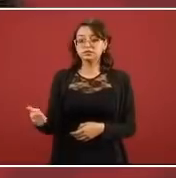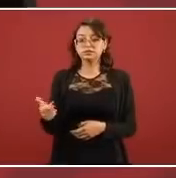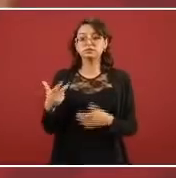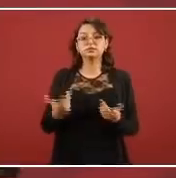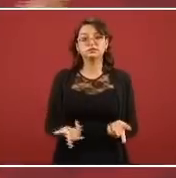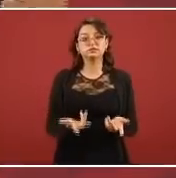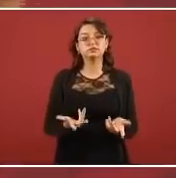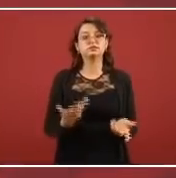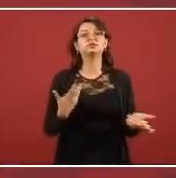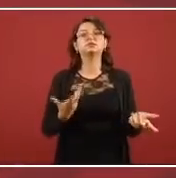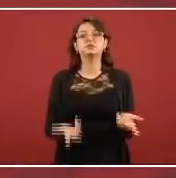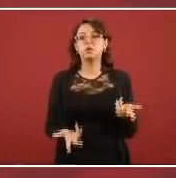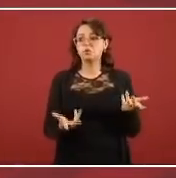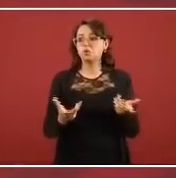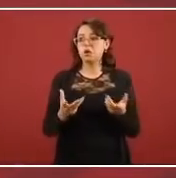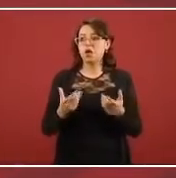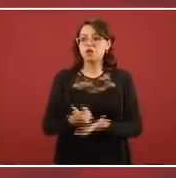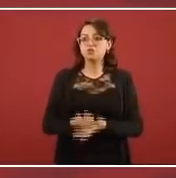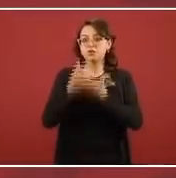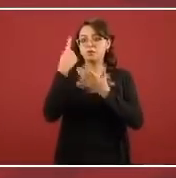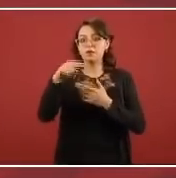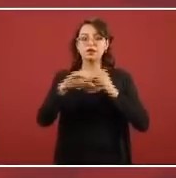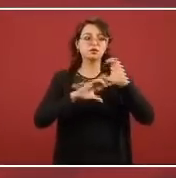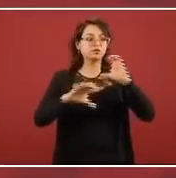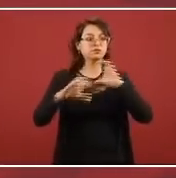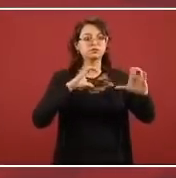es un medio de comunicación,